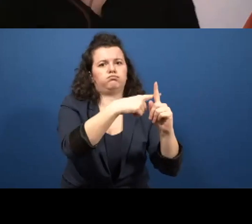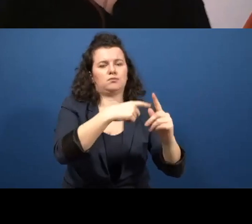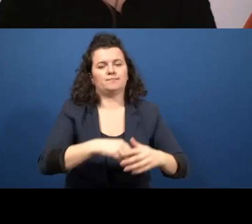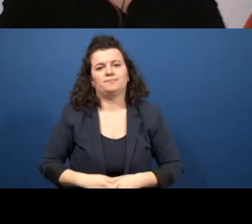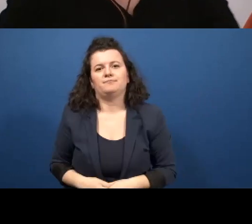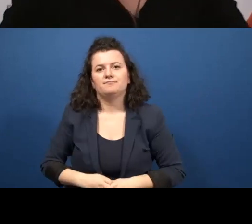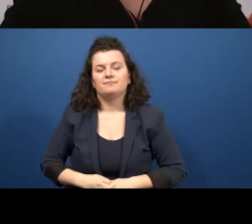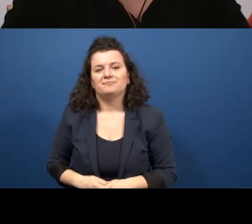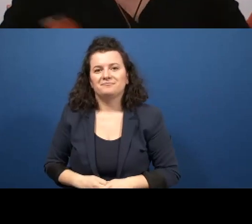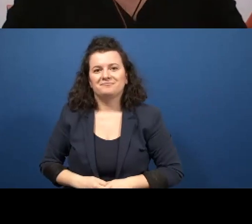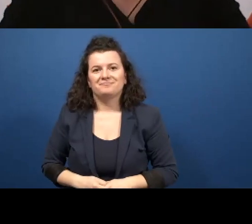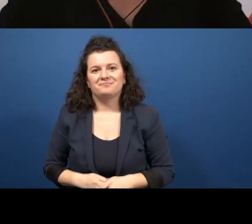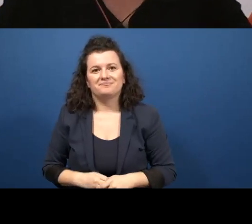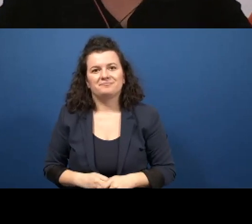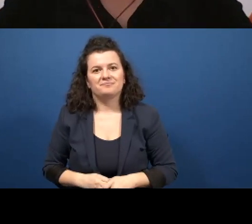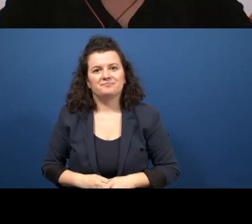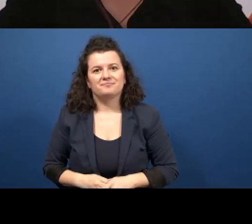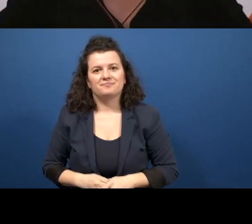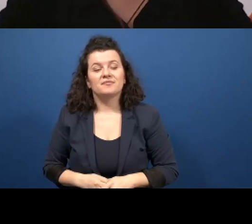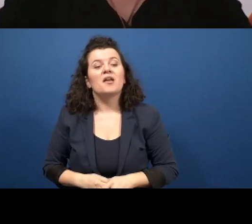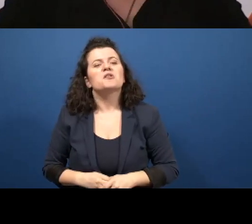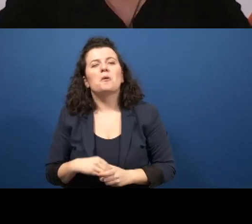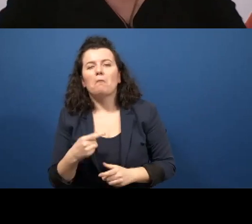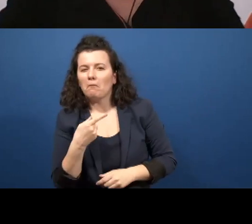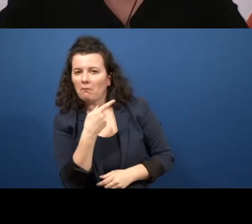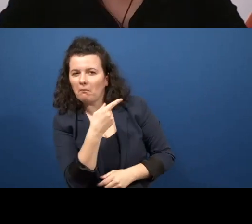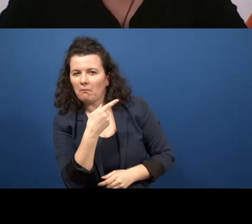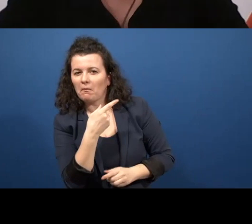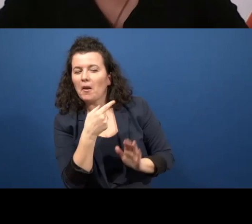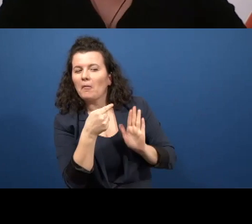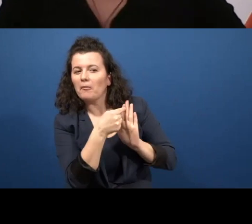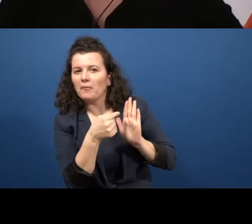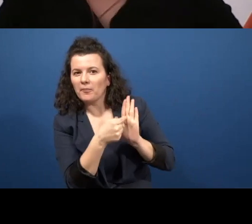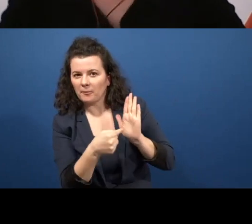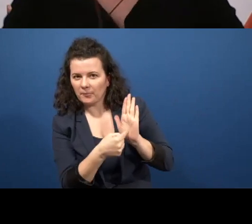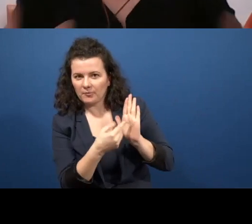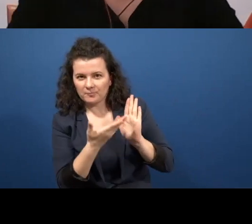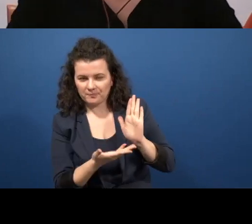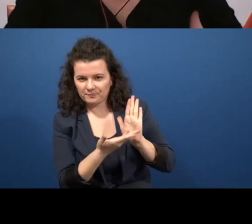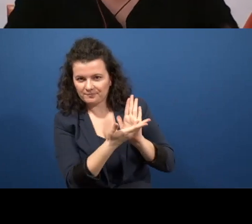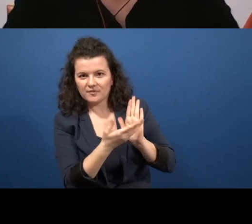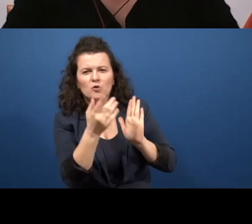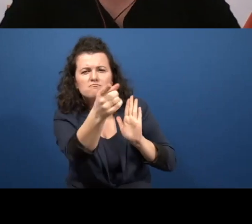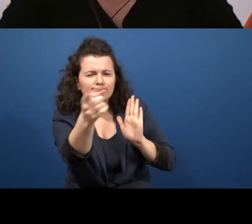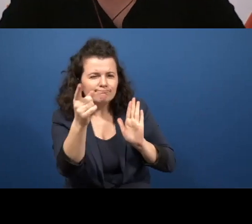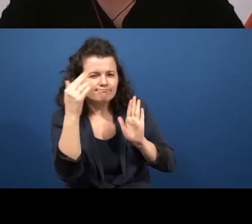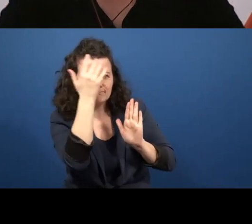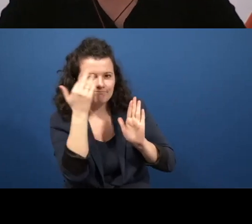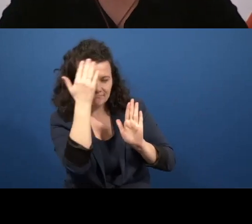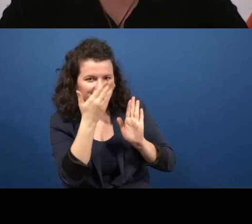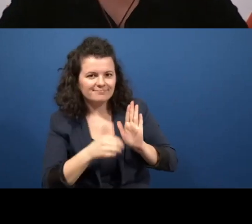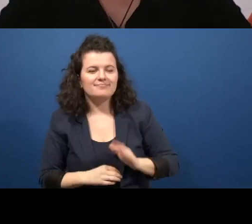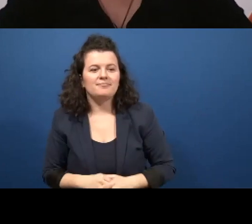que agregar la lengua de signos sería un beneficio. Aquí he resumido un par de aspectos que pongo a